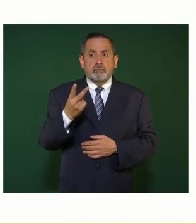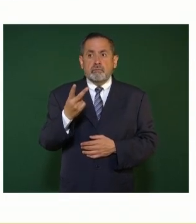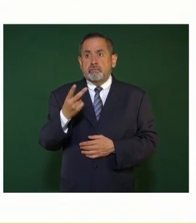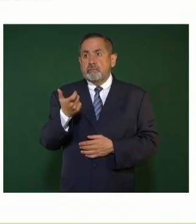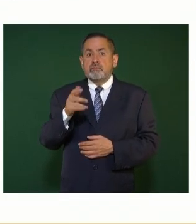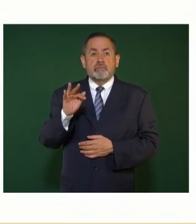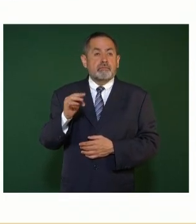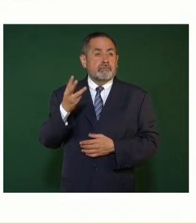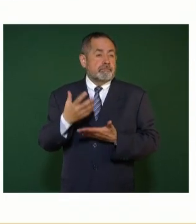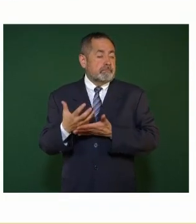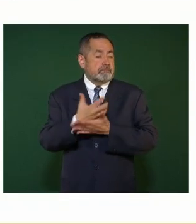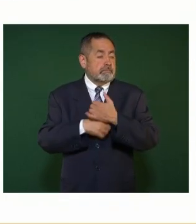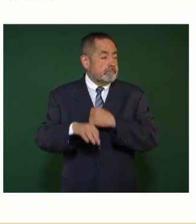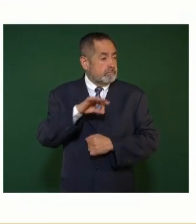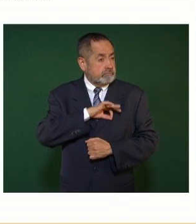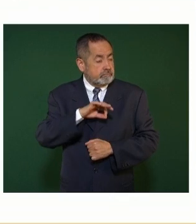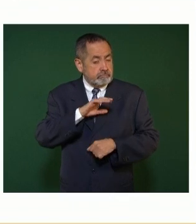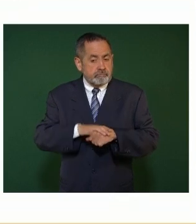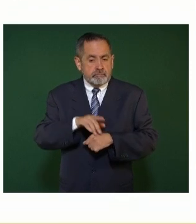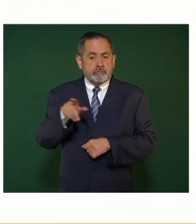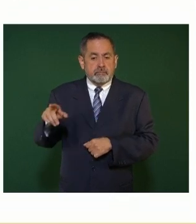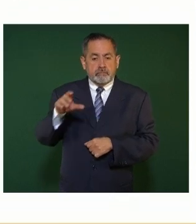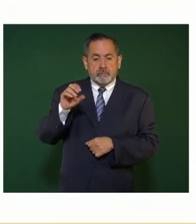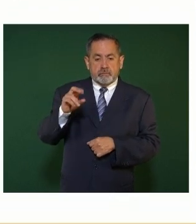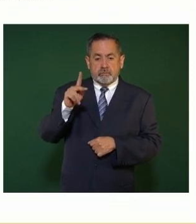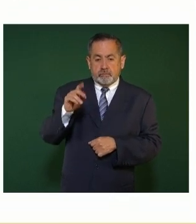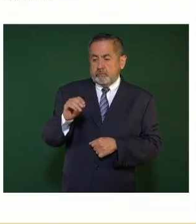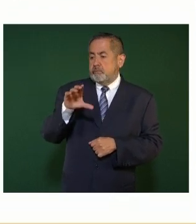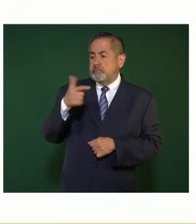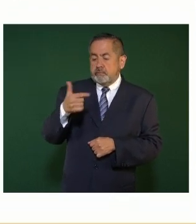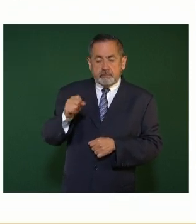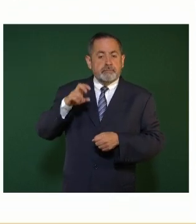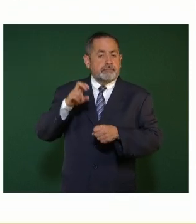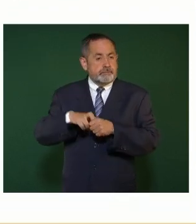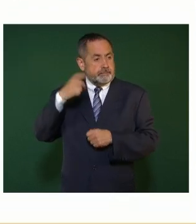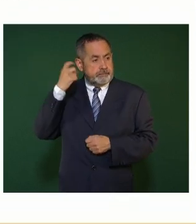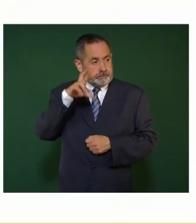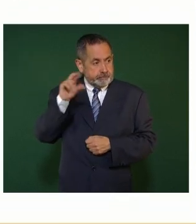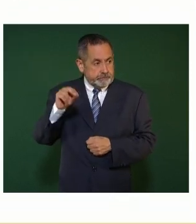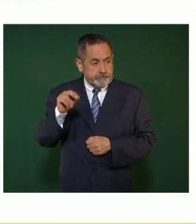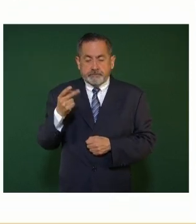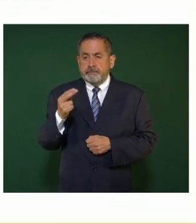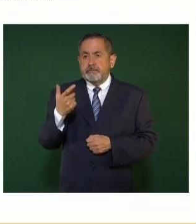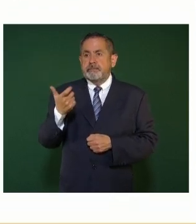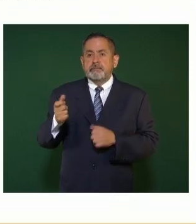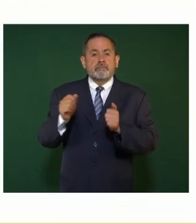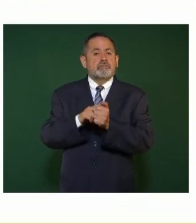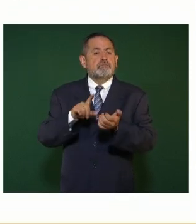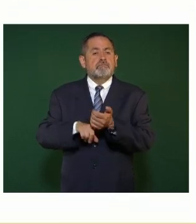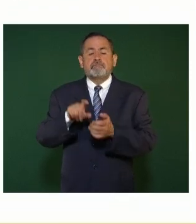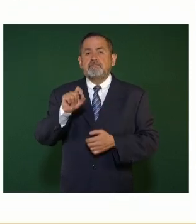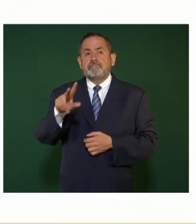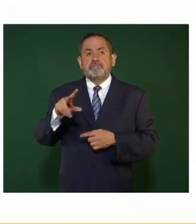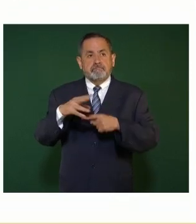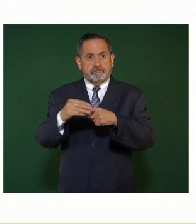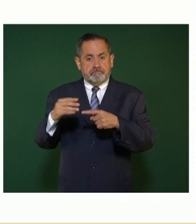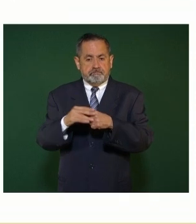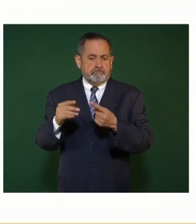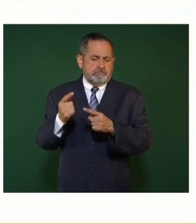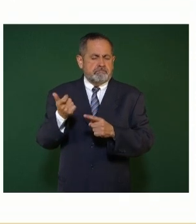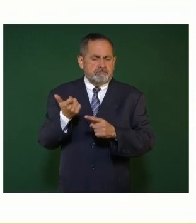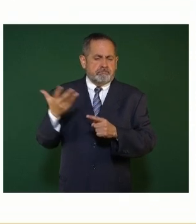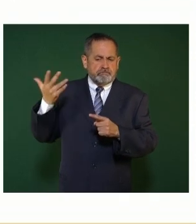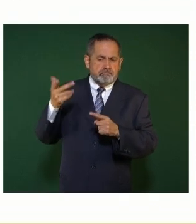de ganancia, Corpogás en Solidaridad, Quintana Roo, 25 pesos con 28 centavos el litro. Algo caro,